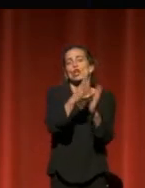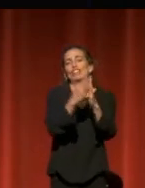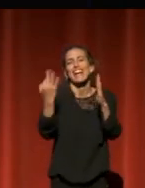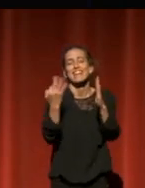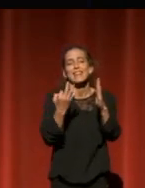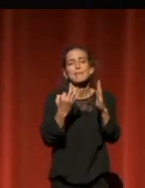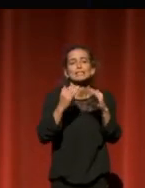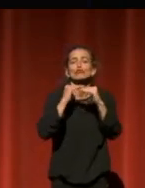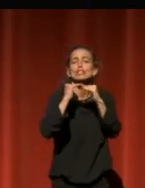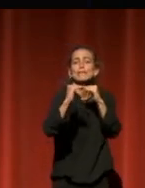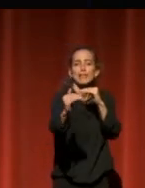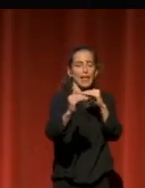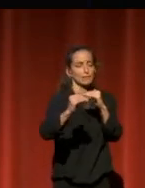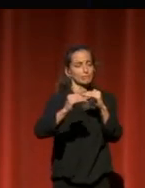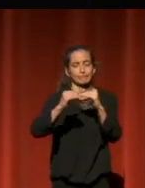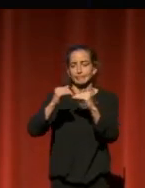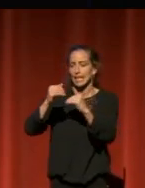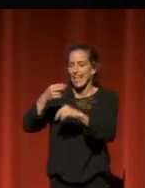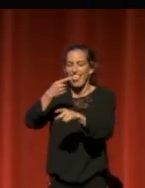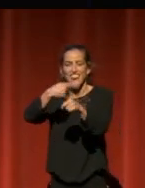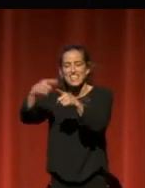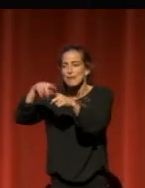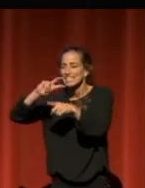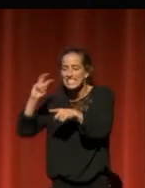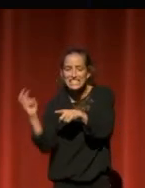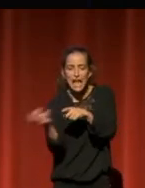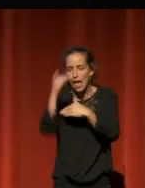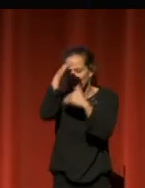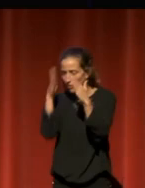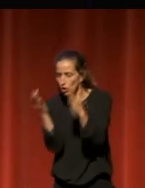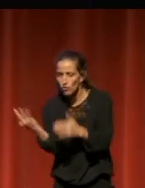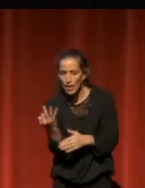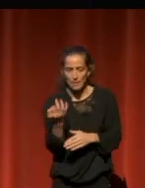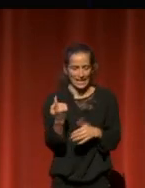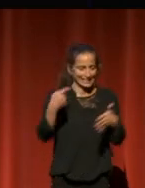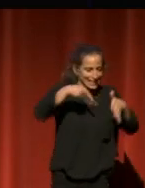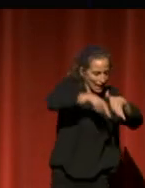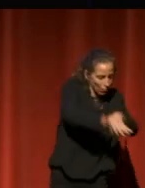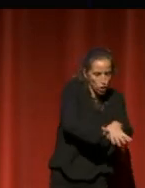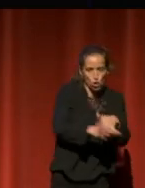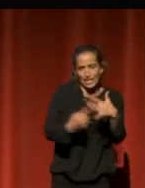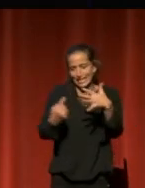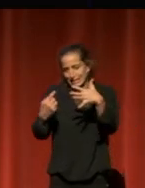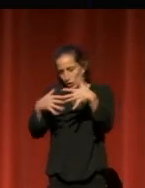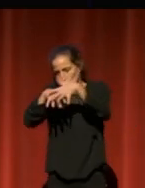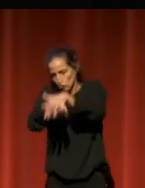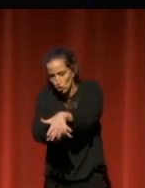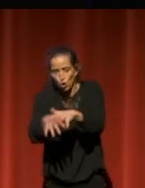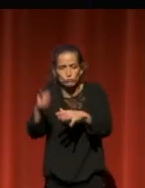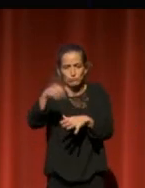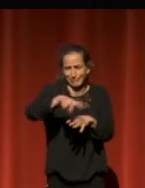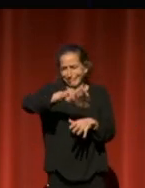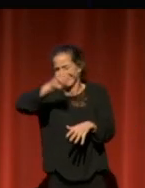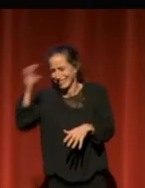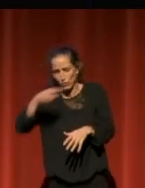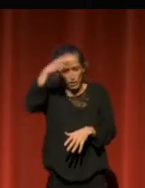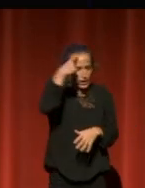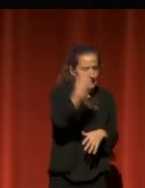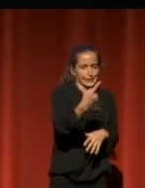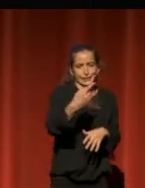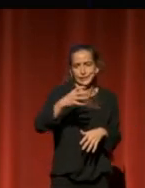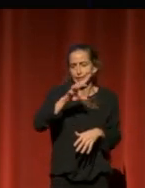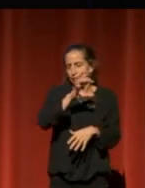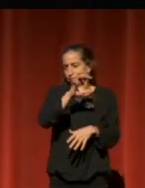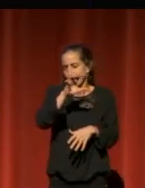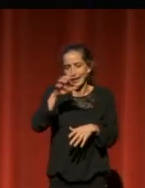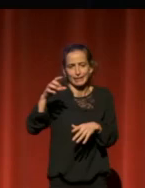que trabajar la atención a la diversidad, tiene que trabajar la integración, la inclusión, la interculturalidad, la intergeneracionalidad,